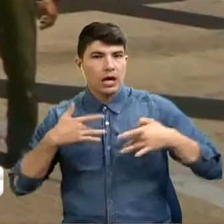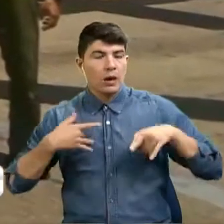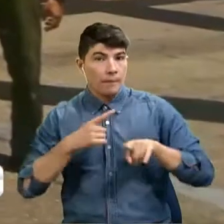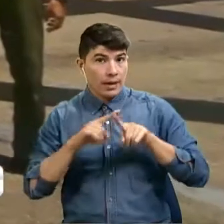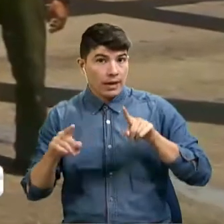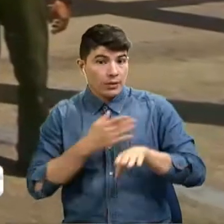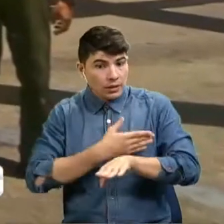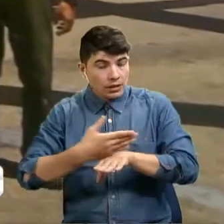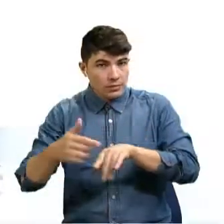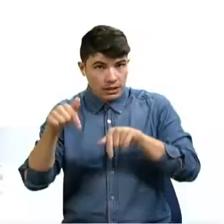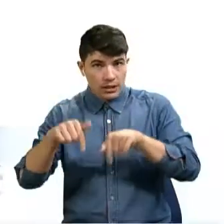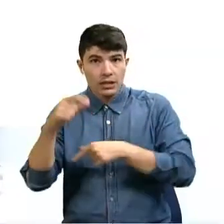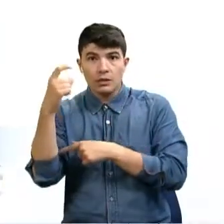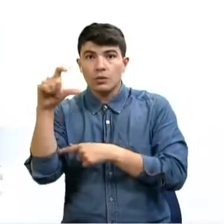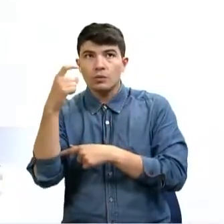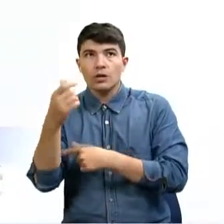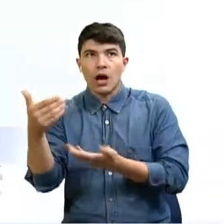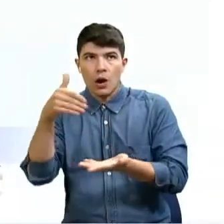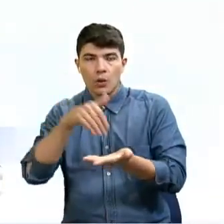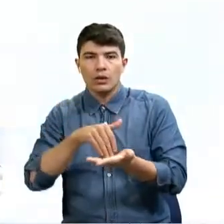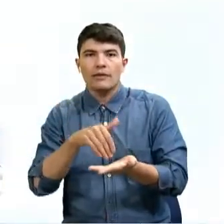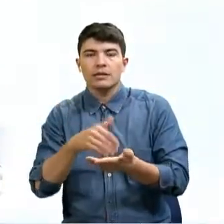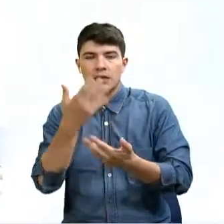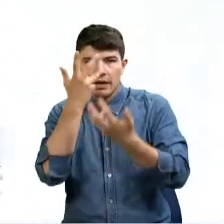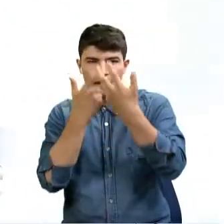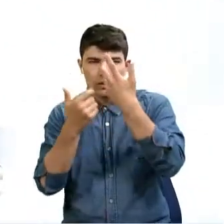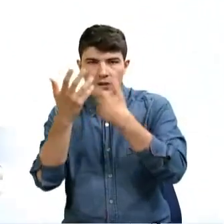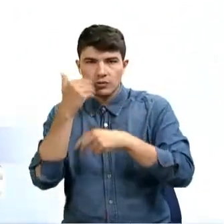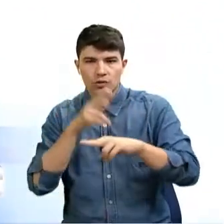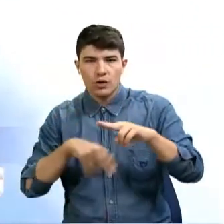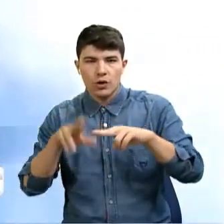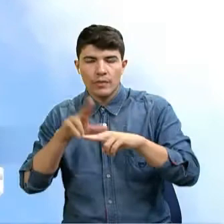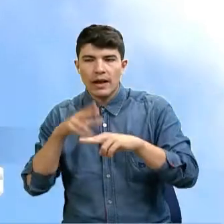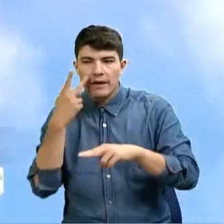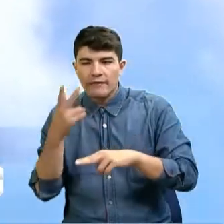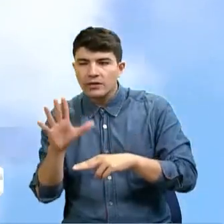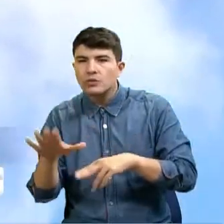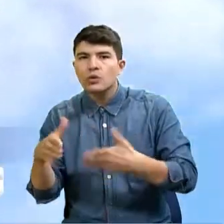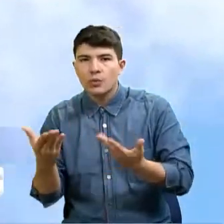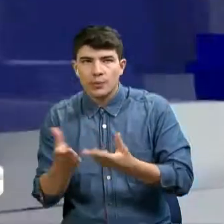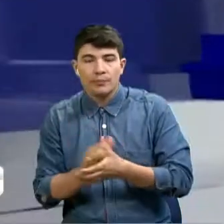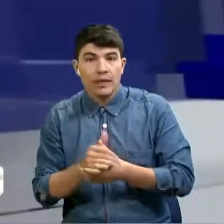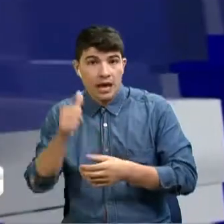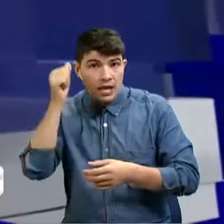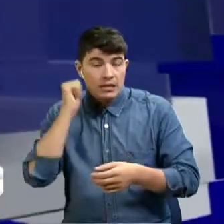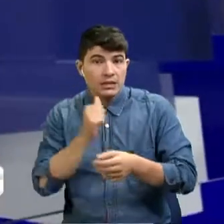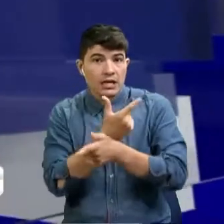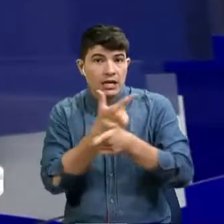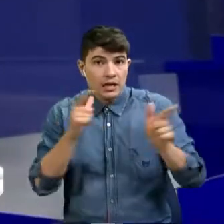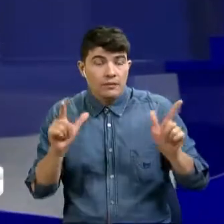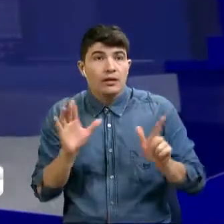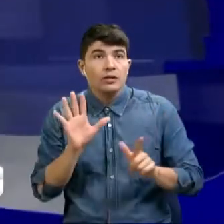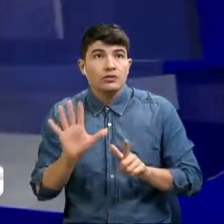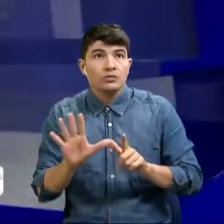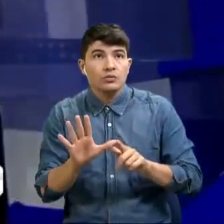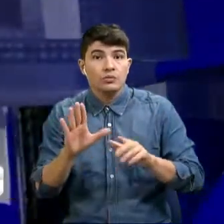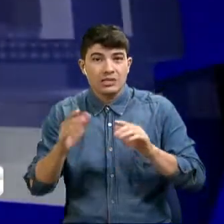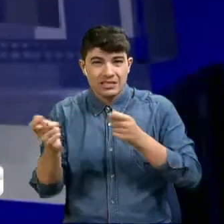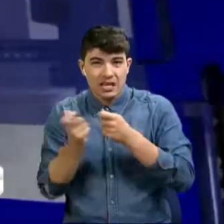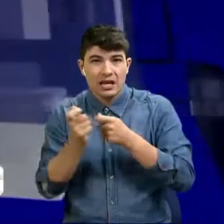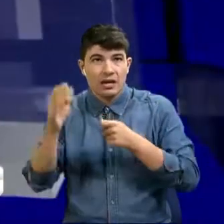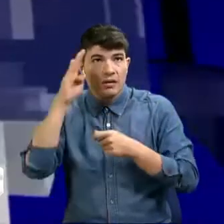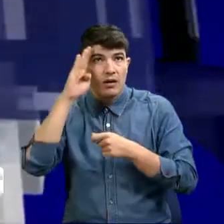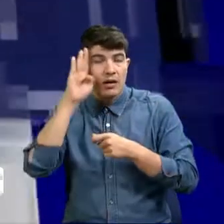próximas horas en cúcuta le harán otros exámenes de rutina ayer en la noche fue dejado en libertad en una estación de policía en esa